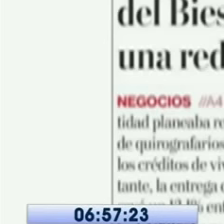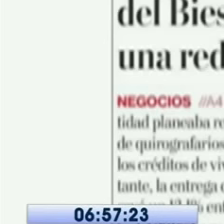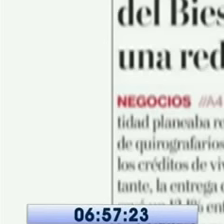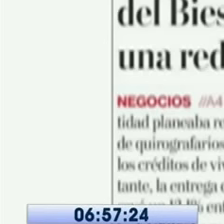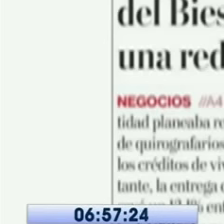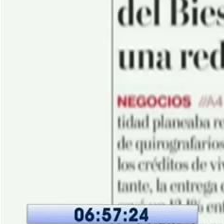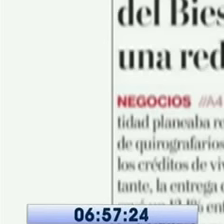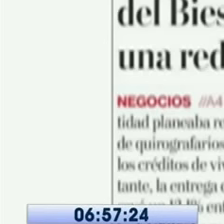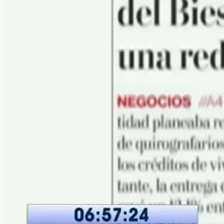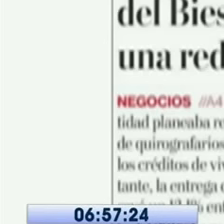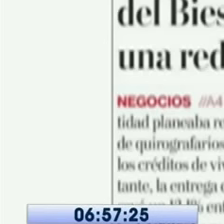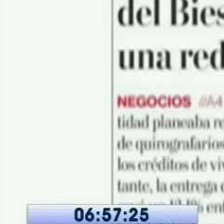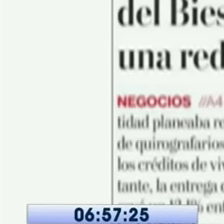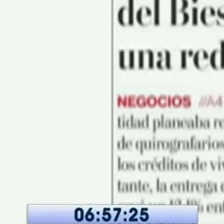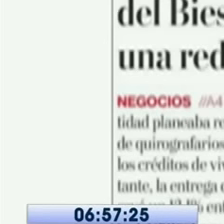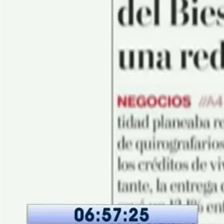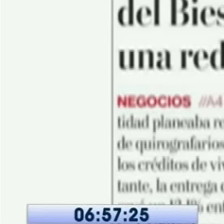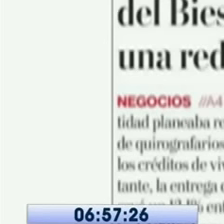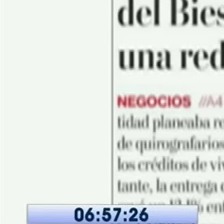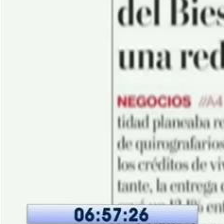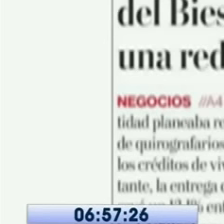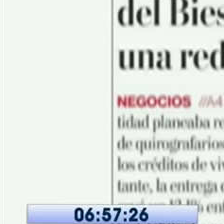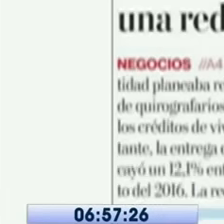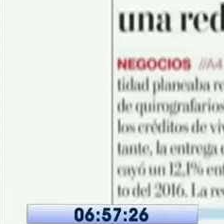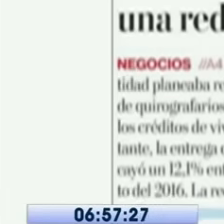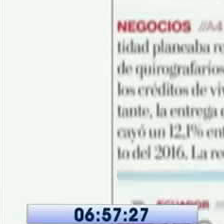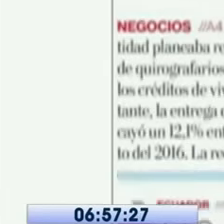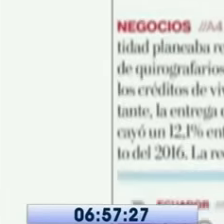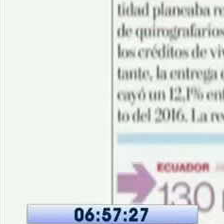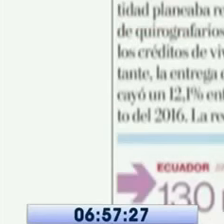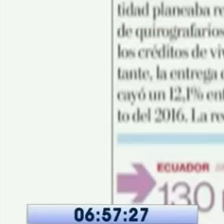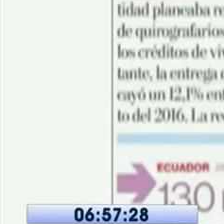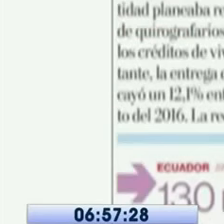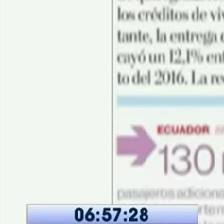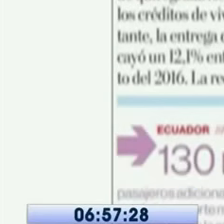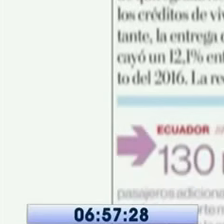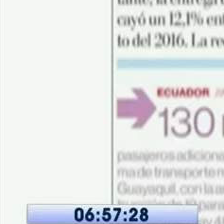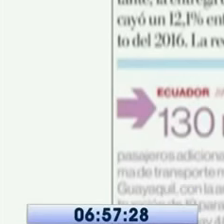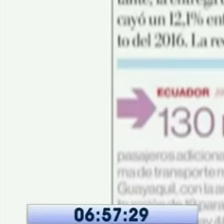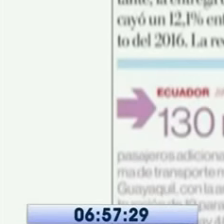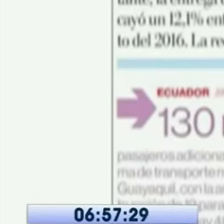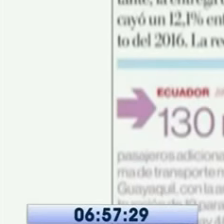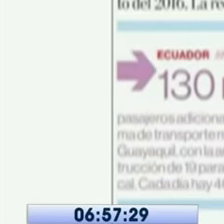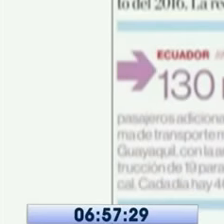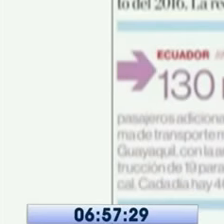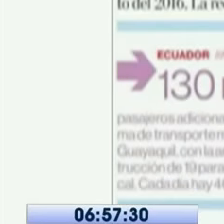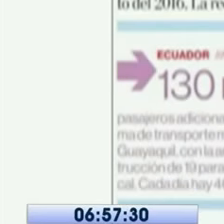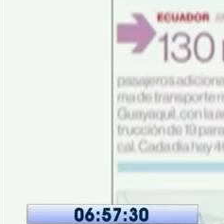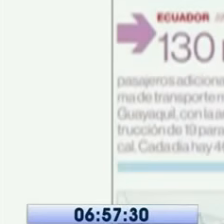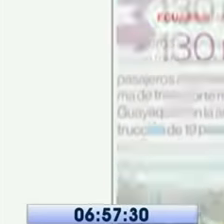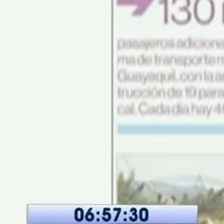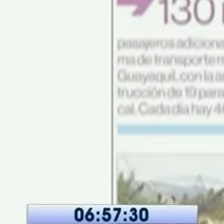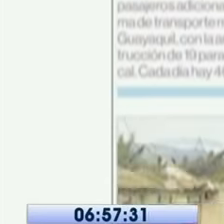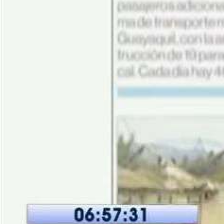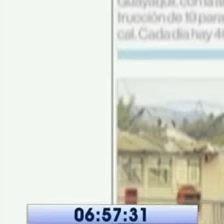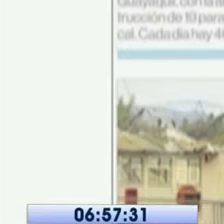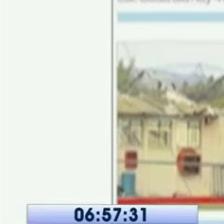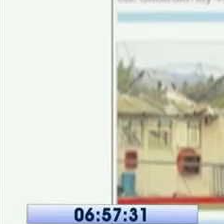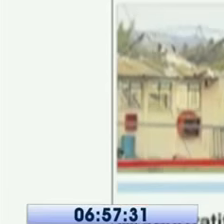BIES sufre una reducción. Los ojos del mundo están en Estados Unidos.